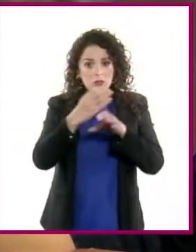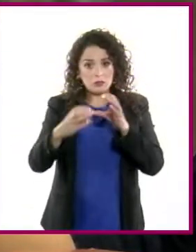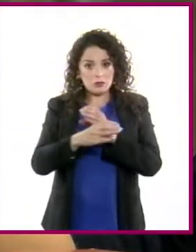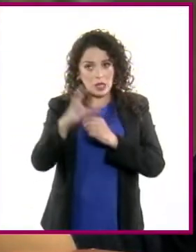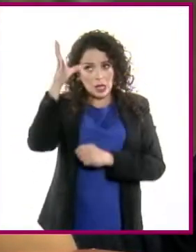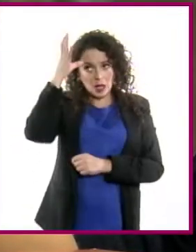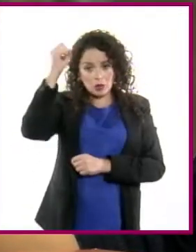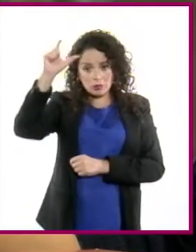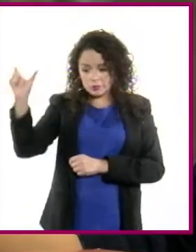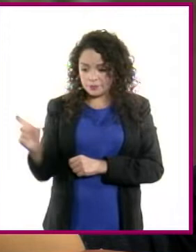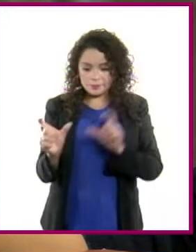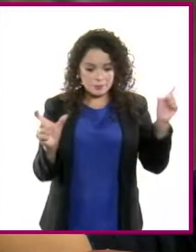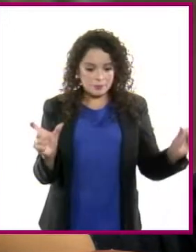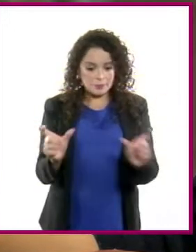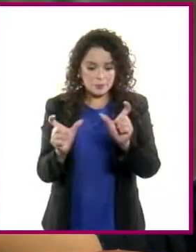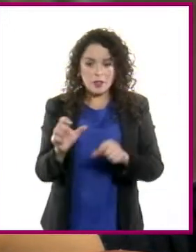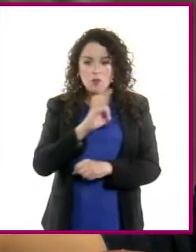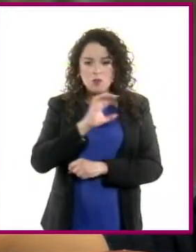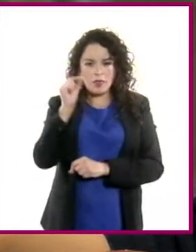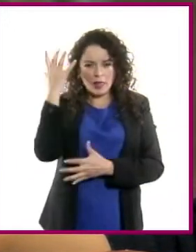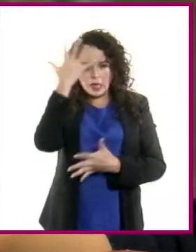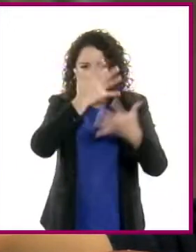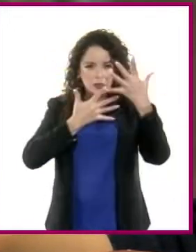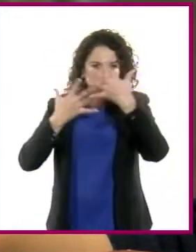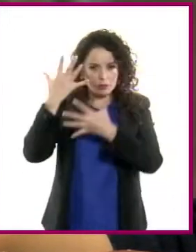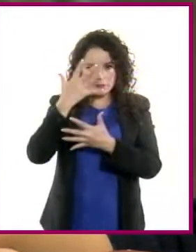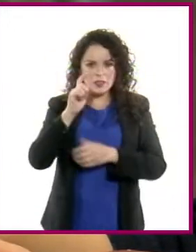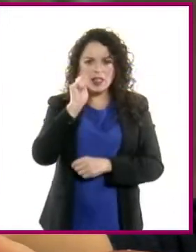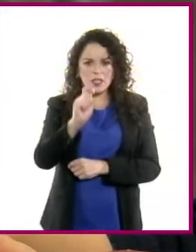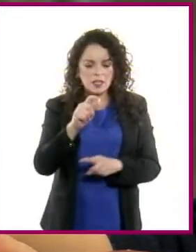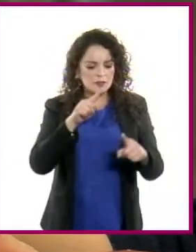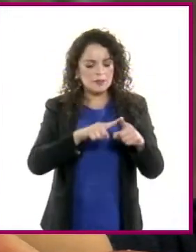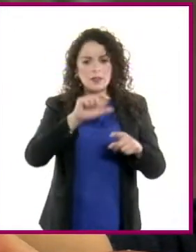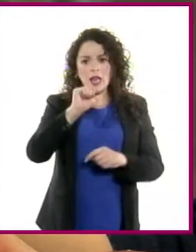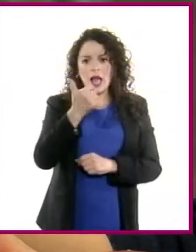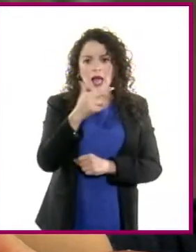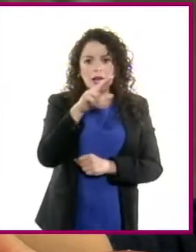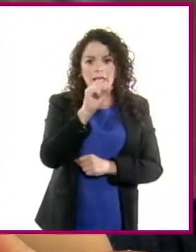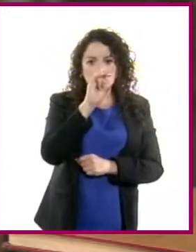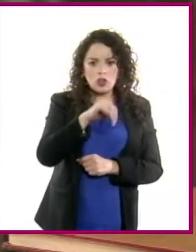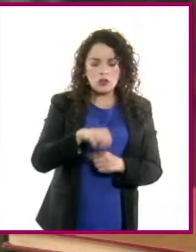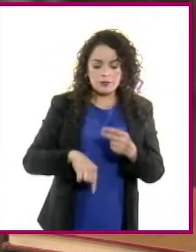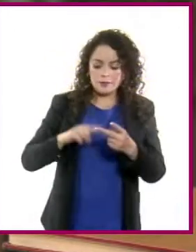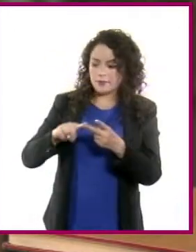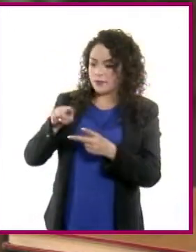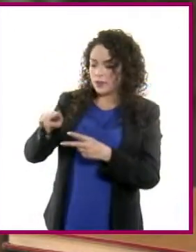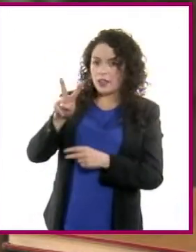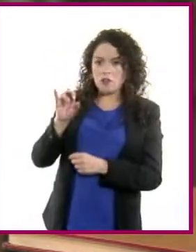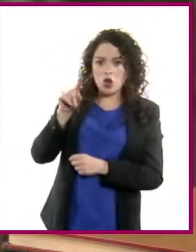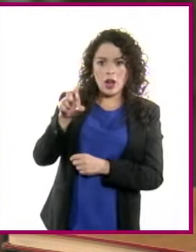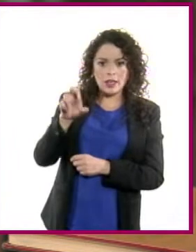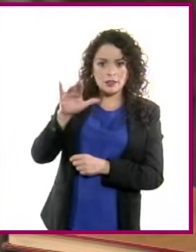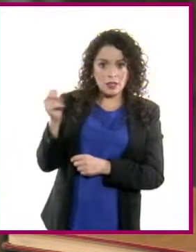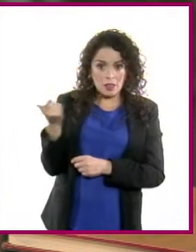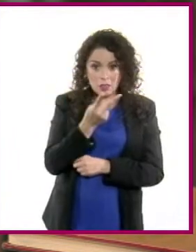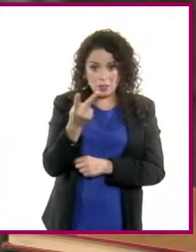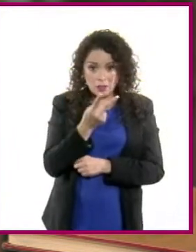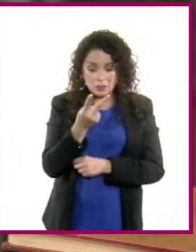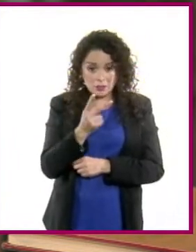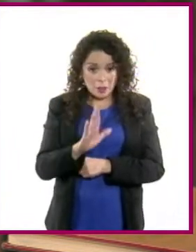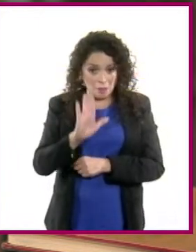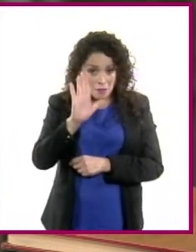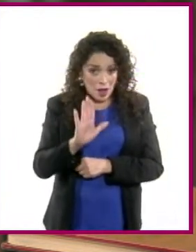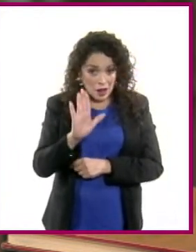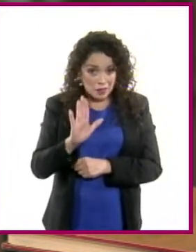Me refiero a la agresión y la violencia, pero que no son equivalentes. Honestamente, no estoy muy seguro